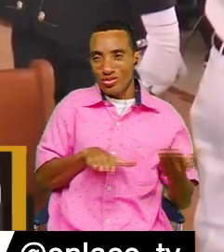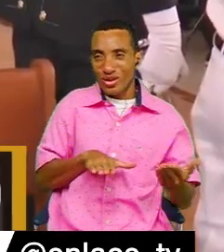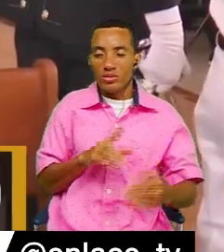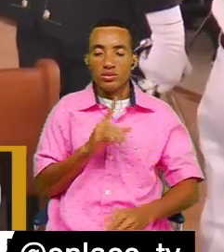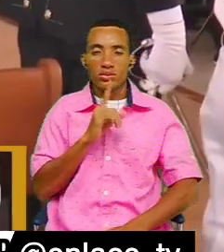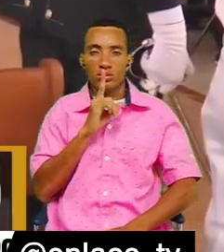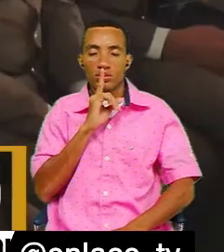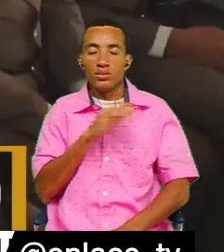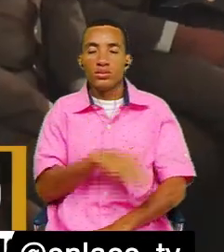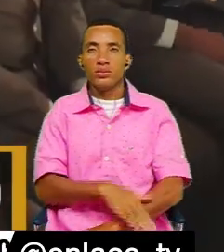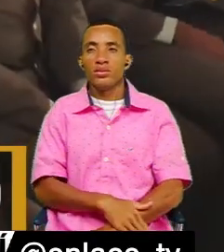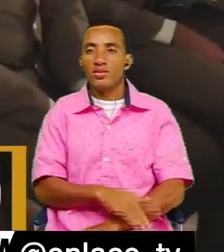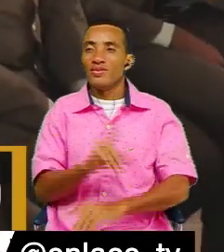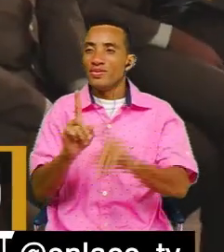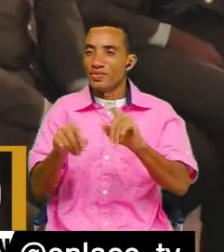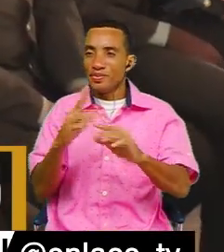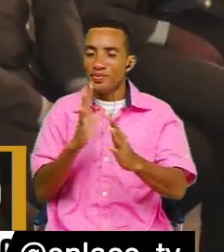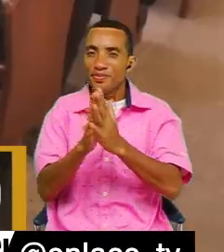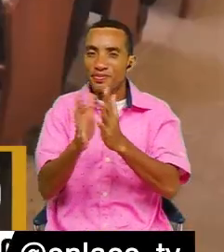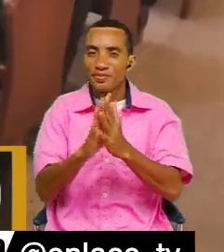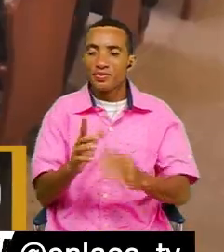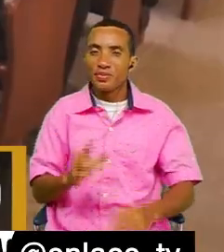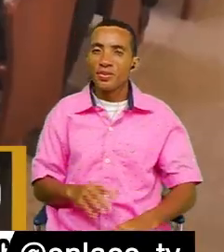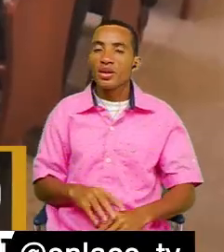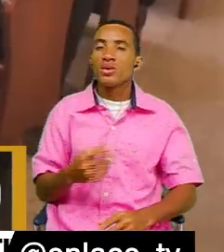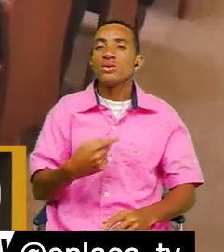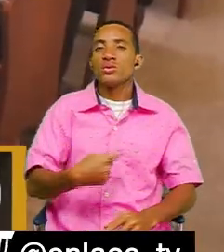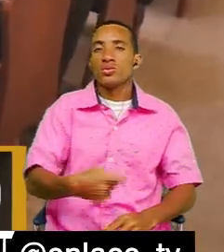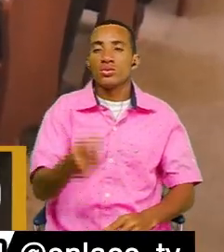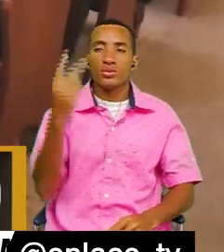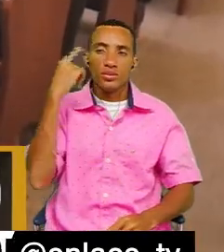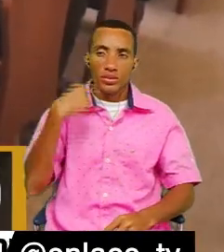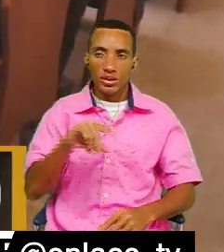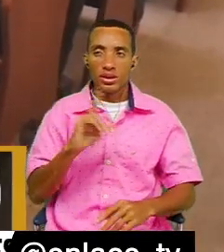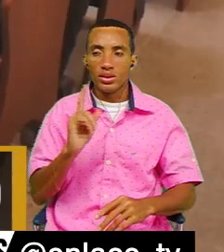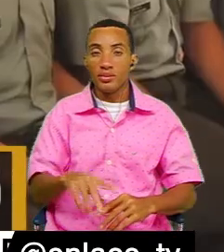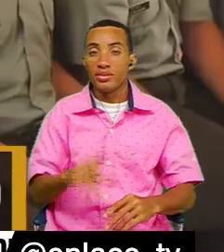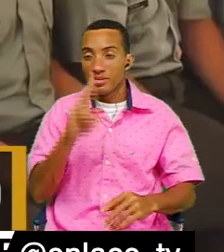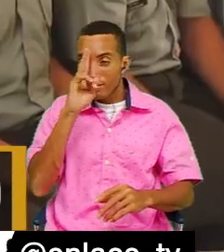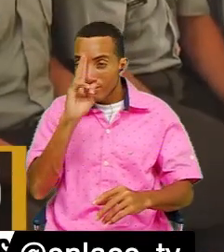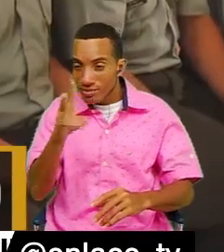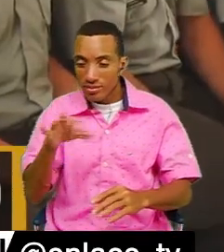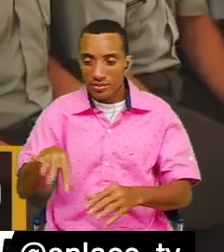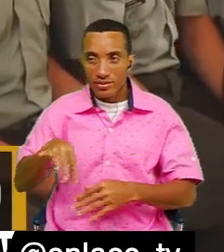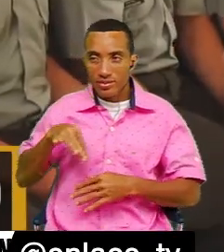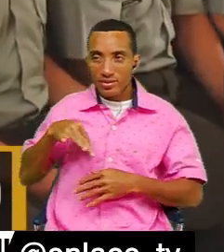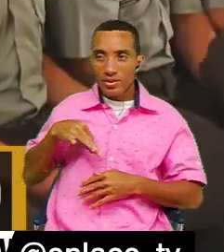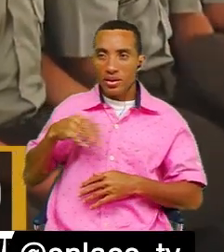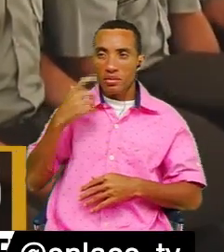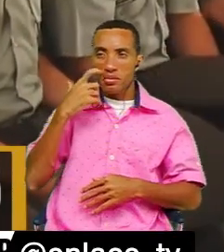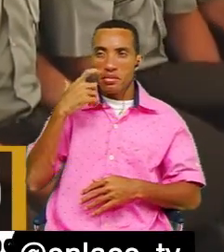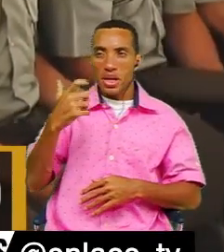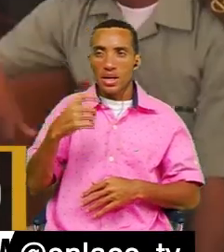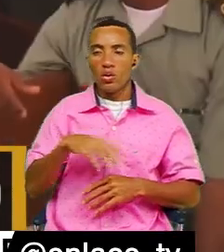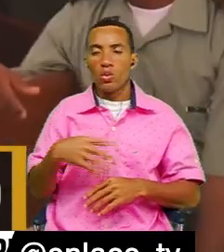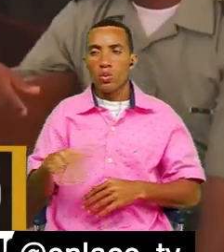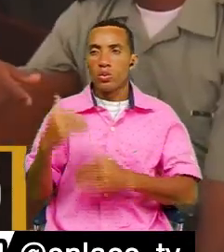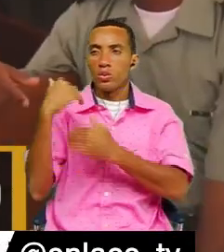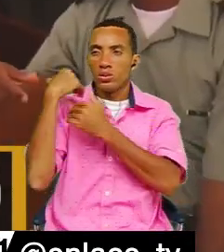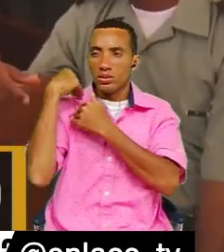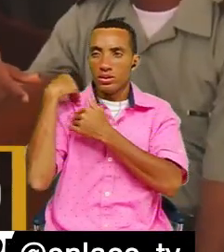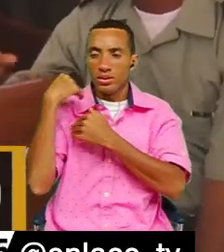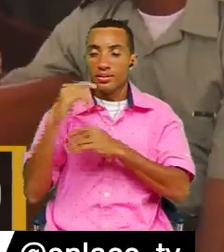Actividades especiales se realizarán en los próximos días en la ciudad, como la entrega de reconocimientos a policías que se destacan por su compromiso y responsabilidad en